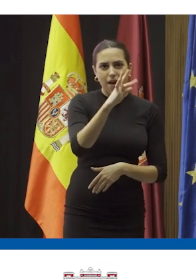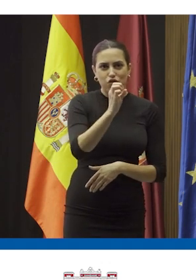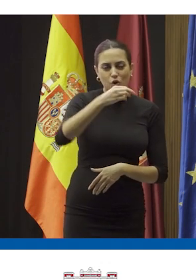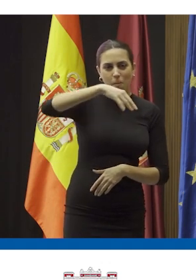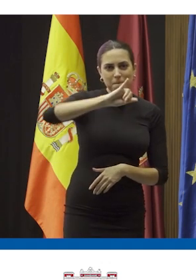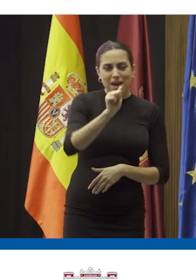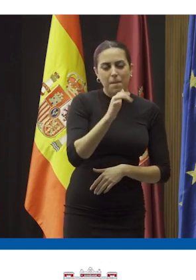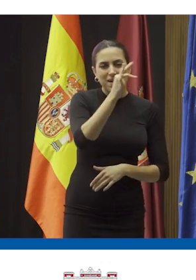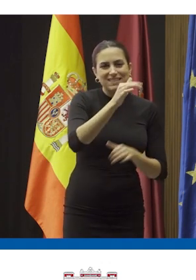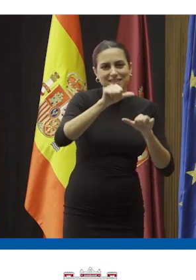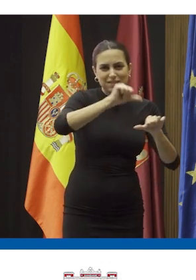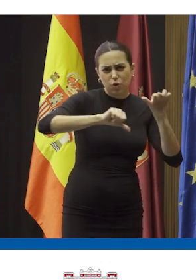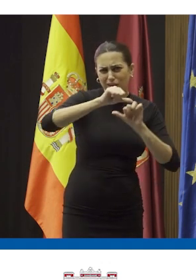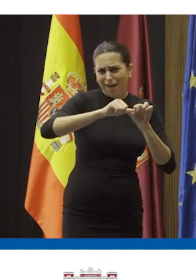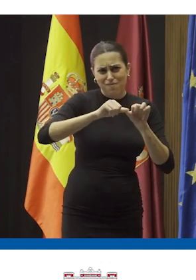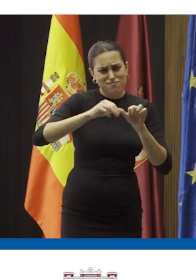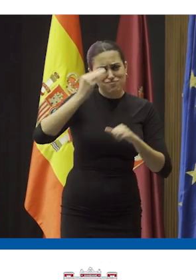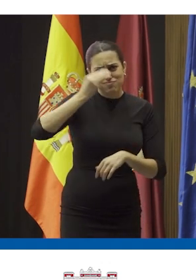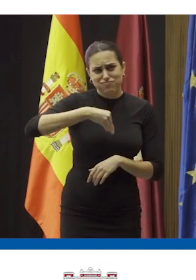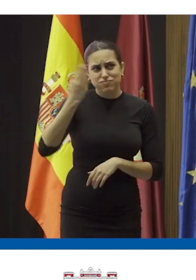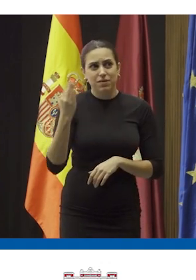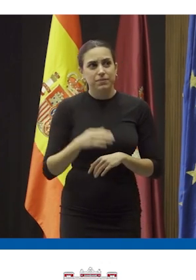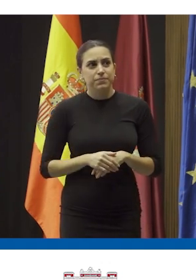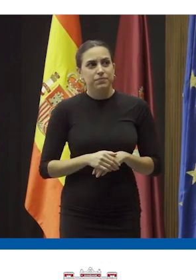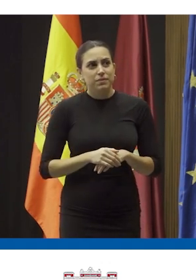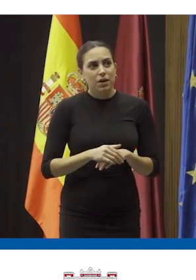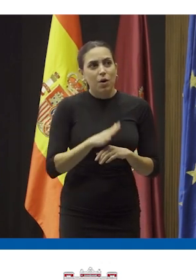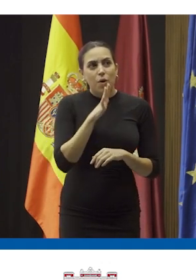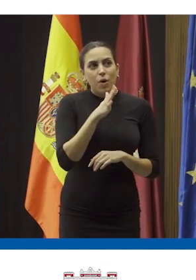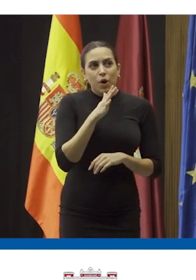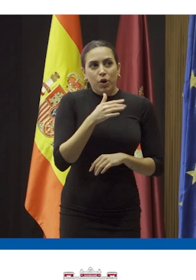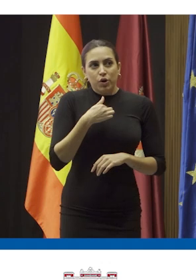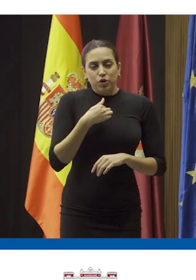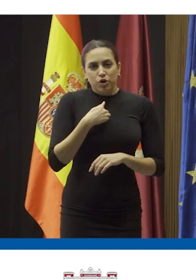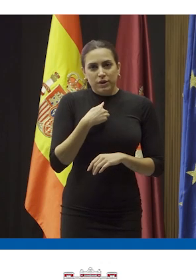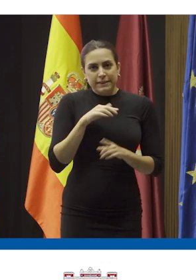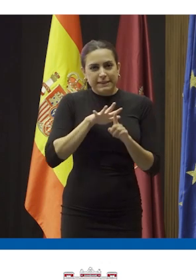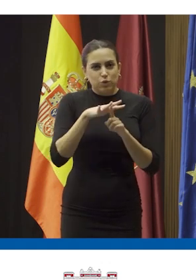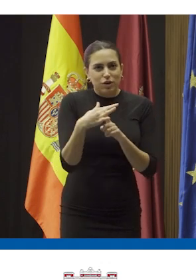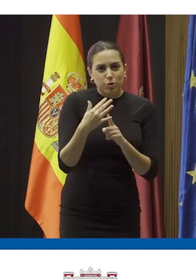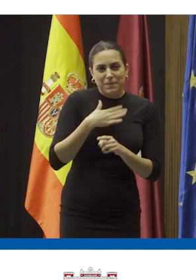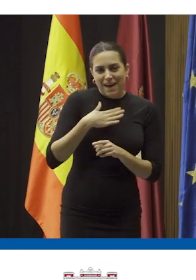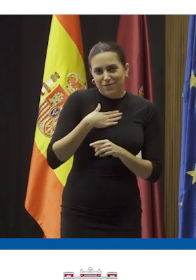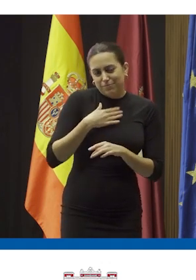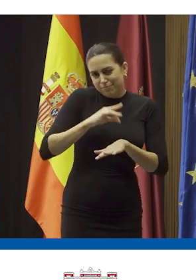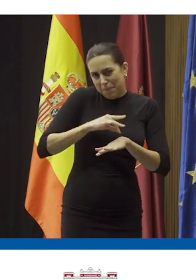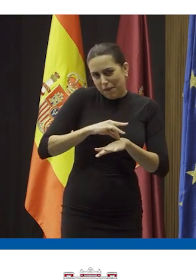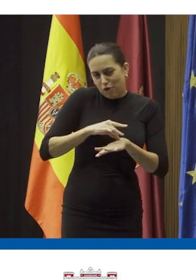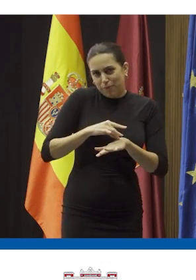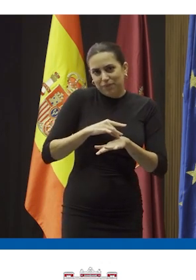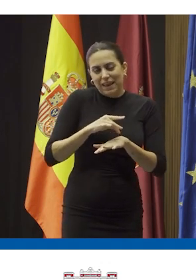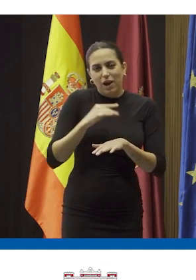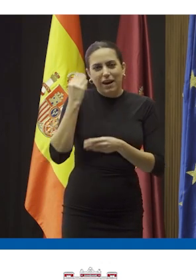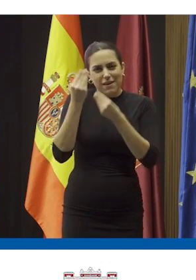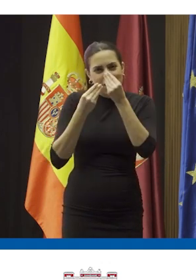y Asistrato. Por cierto que, en mi caso como urólogo, tengo que hacer una pequeña reflexión sobre Herófilo.